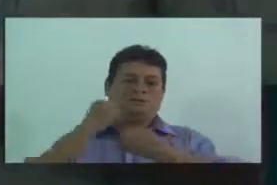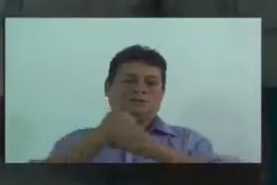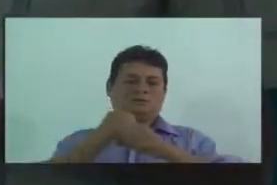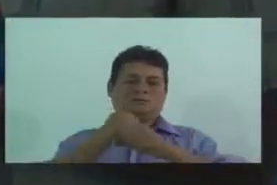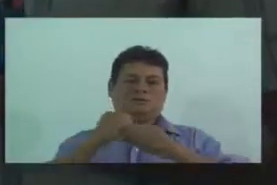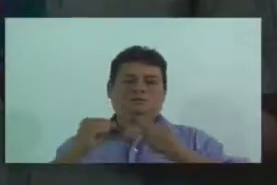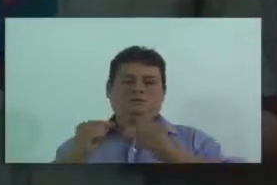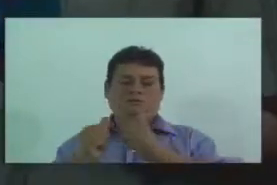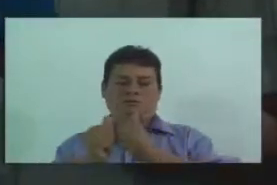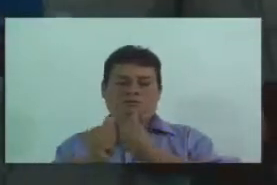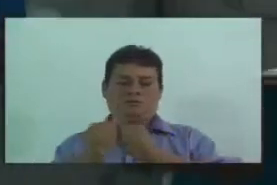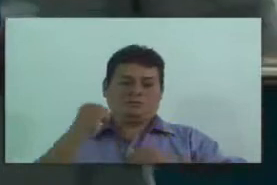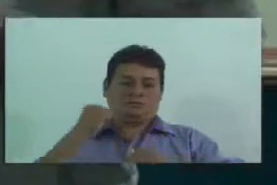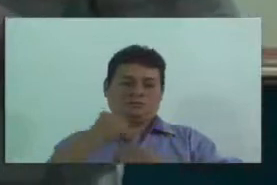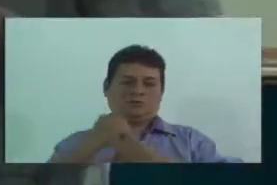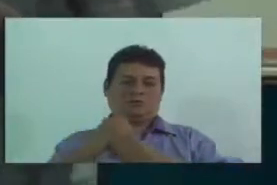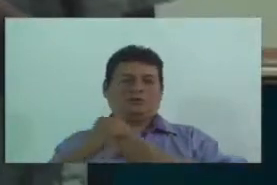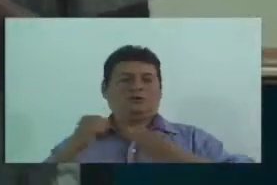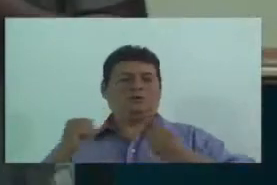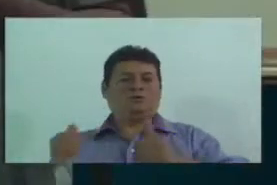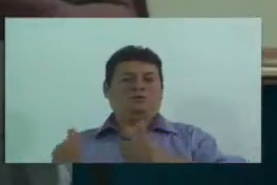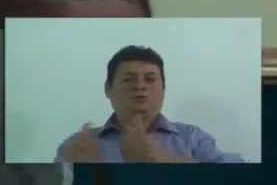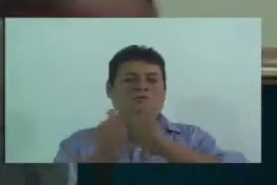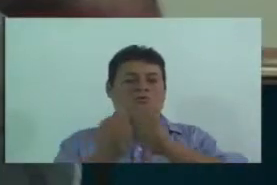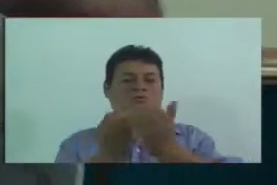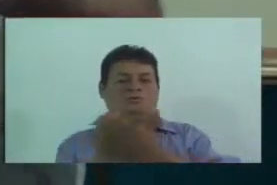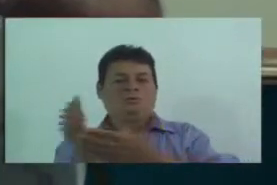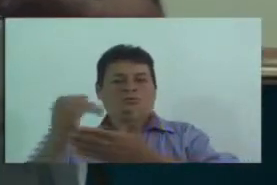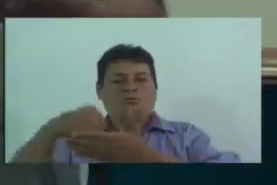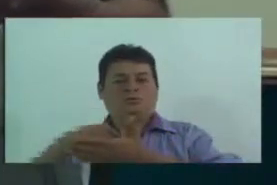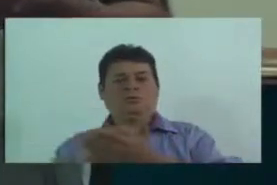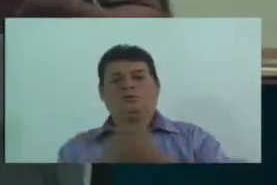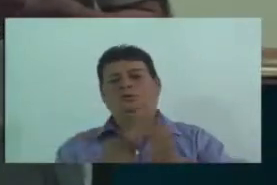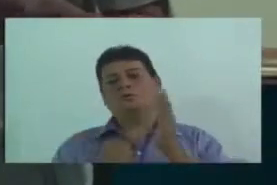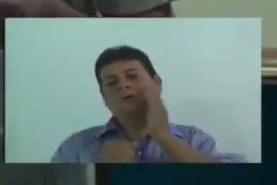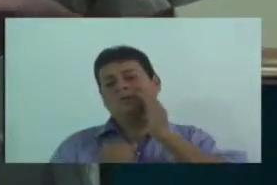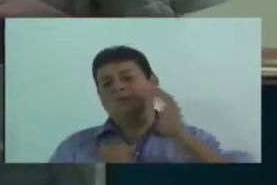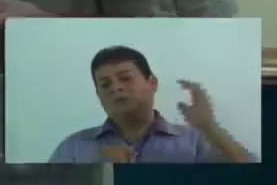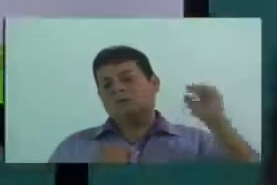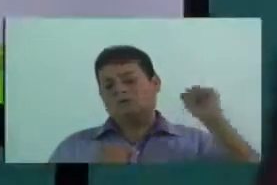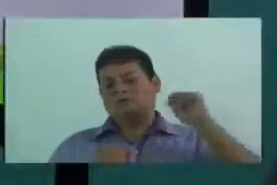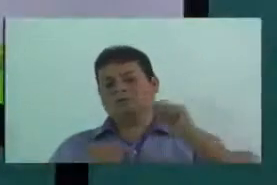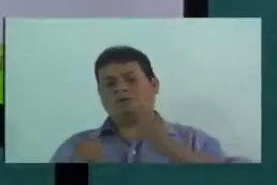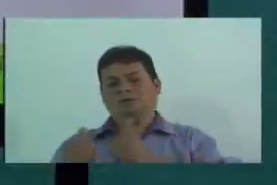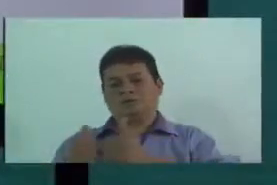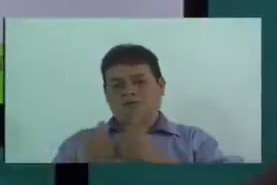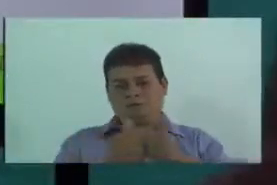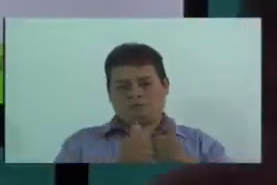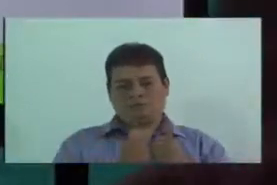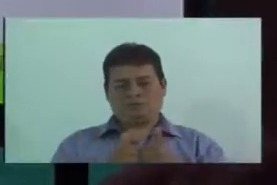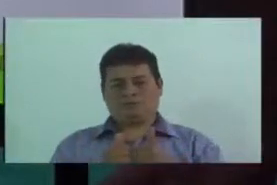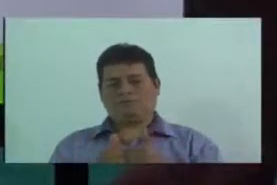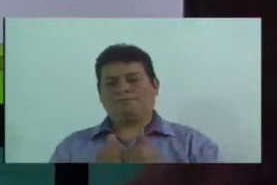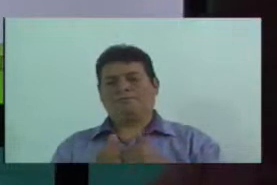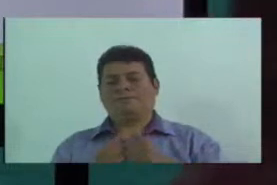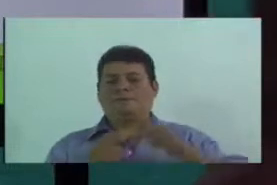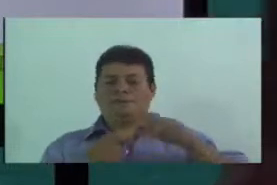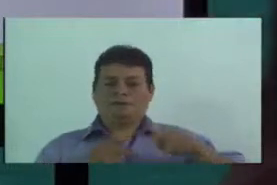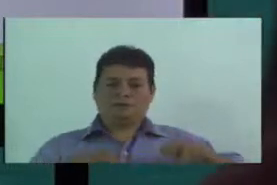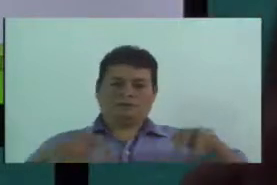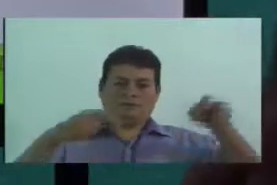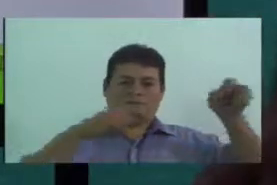Omba apó, oño putinó, oyo aljú, jicuey, ja. Yepedero, onda ja ejeta o huerecova